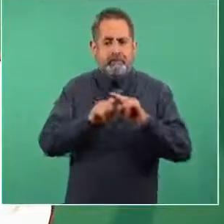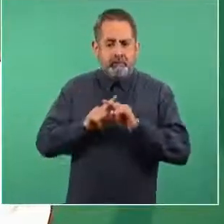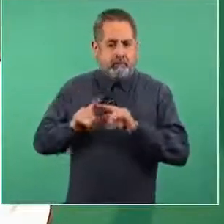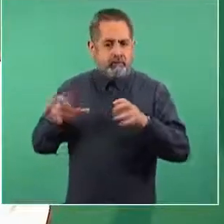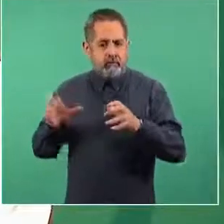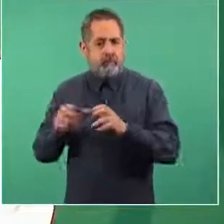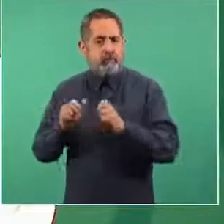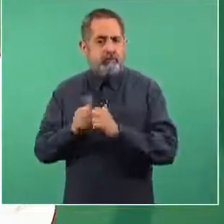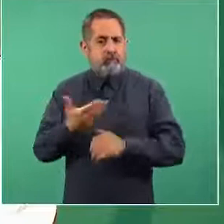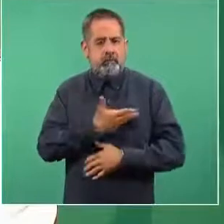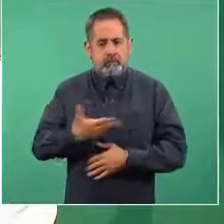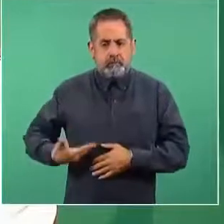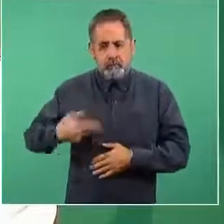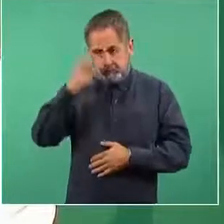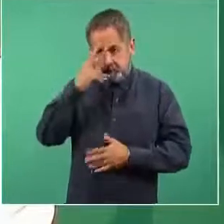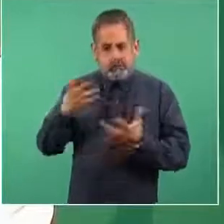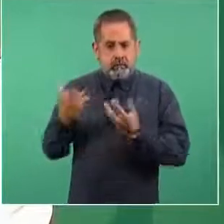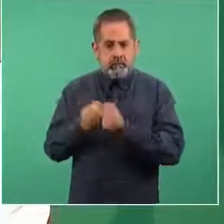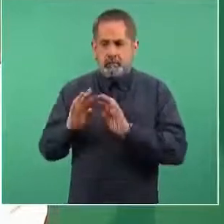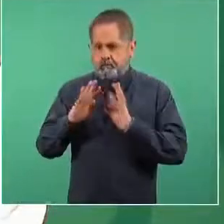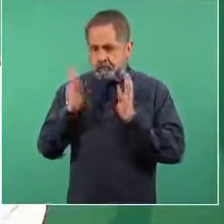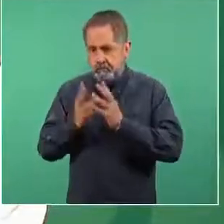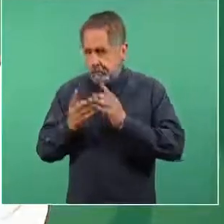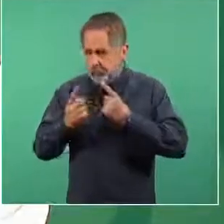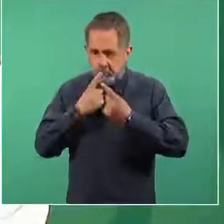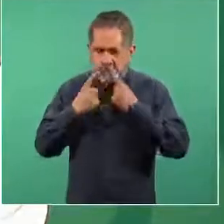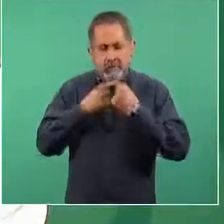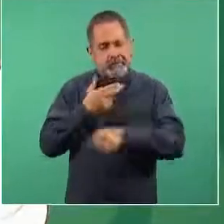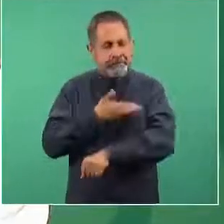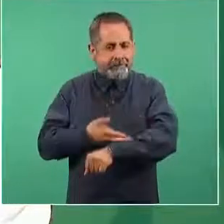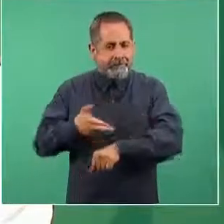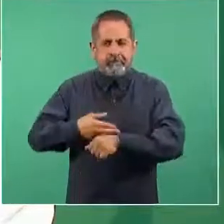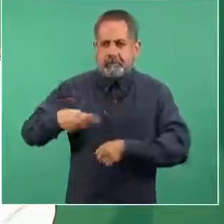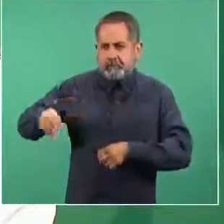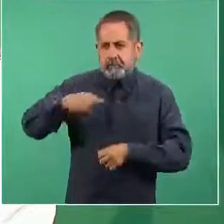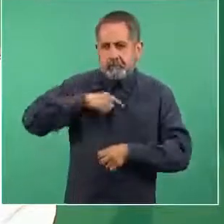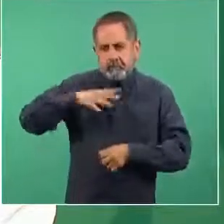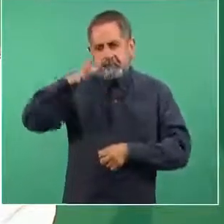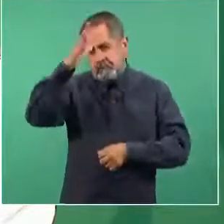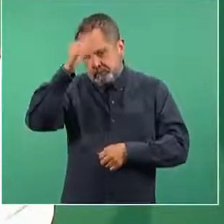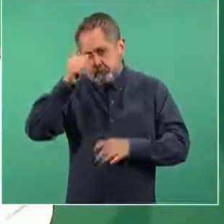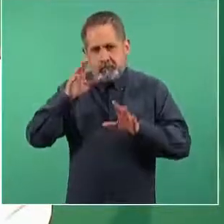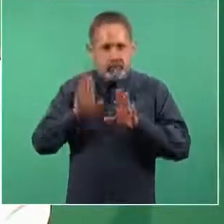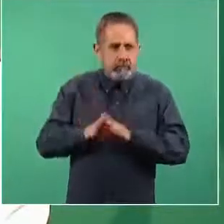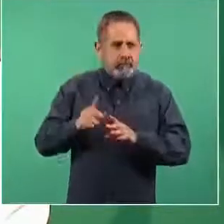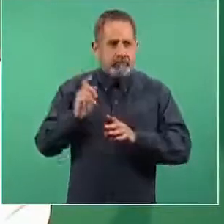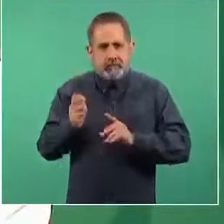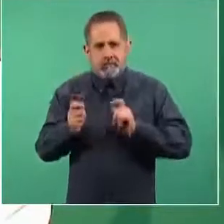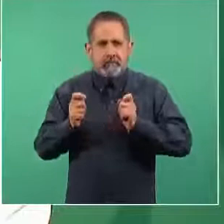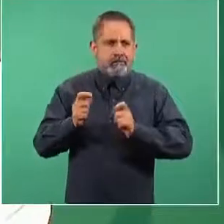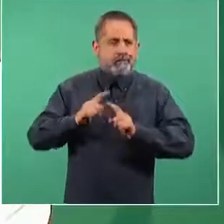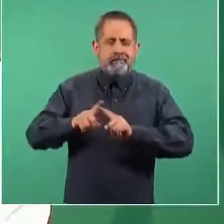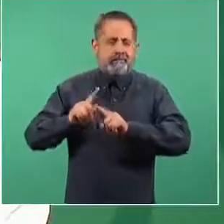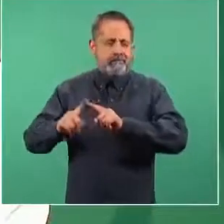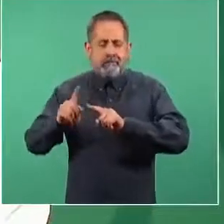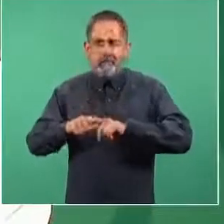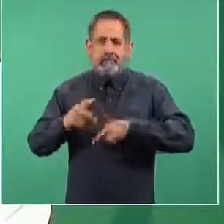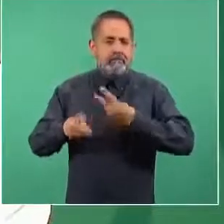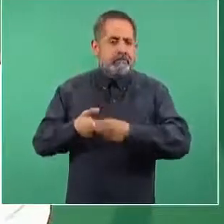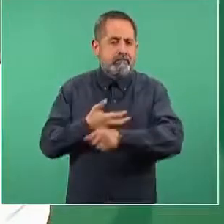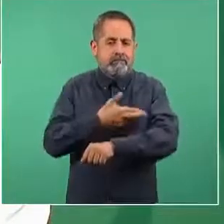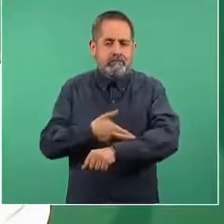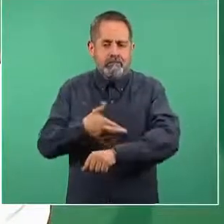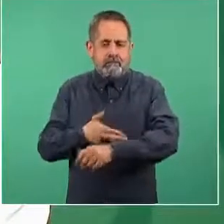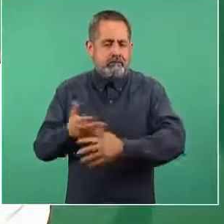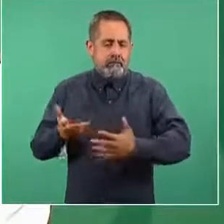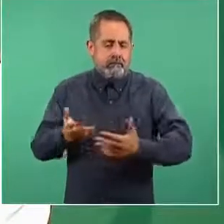presidente de la República, en donde precisamente se coordinan todas las acciones que hay en los diferentes niveles, sobre